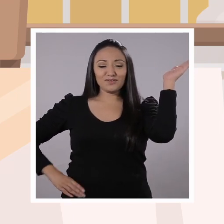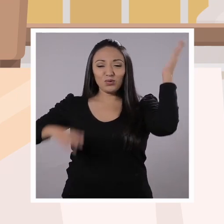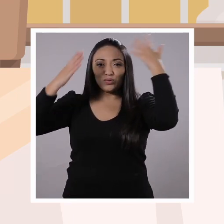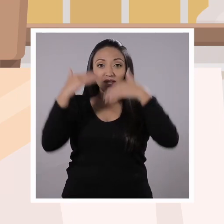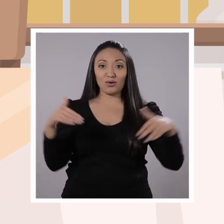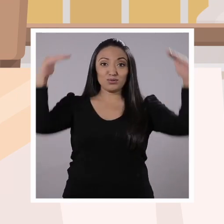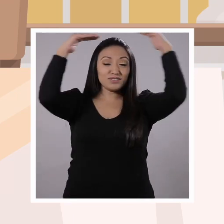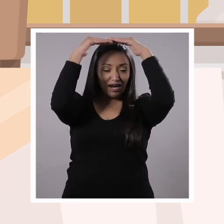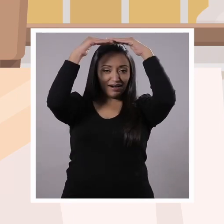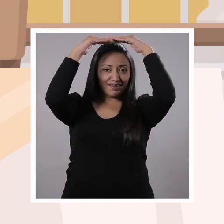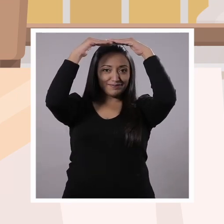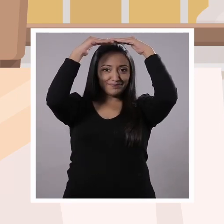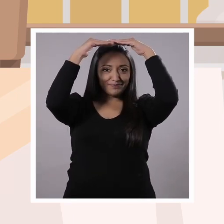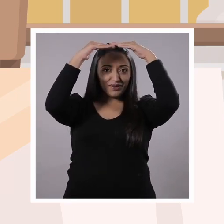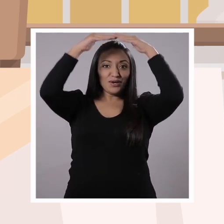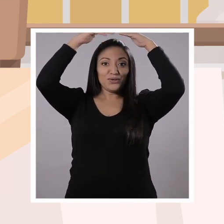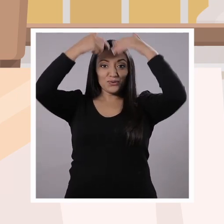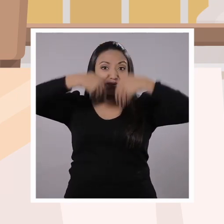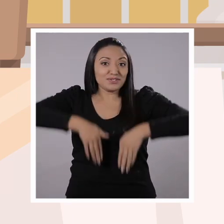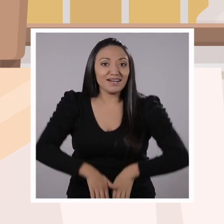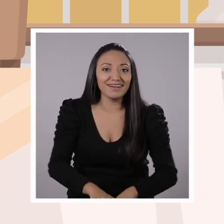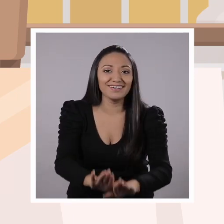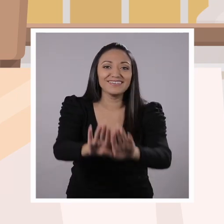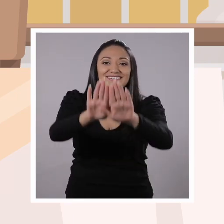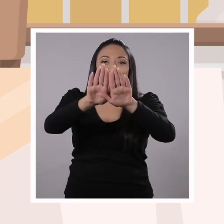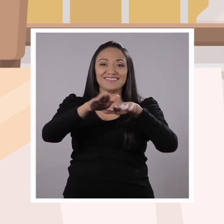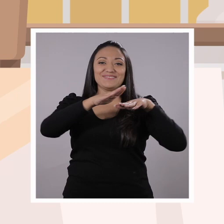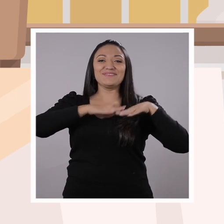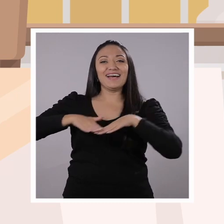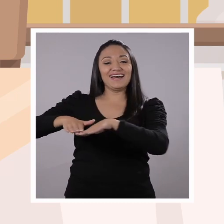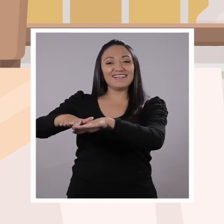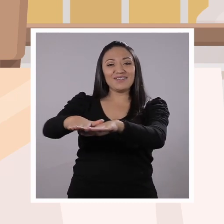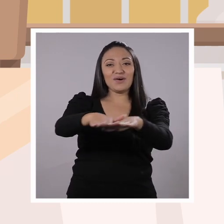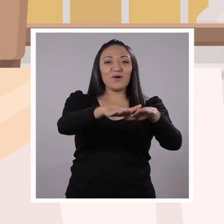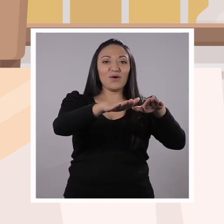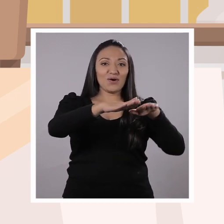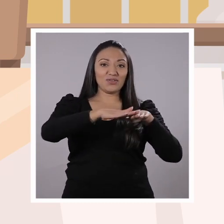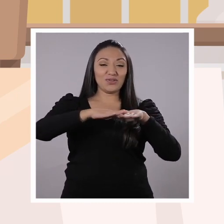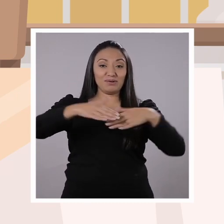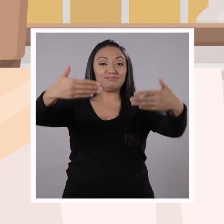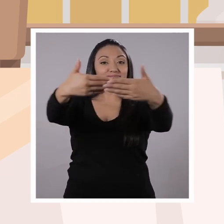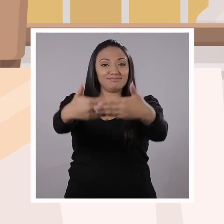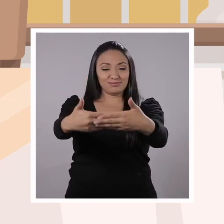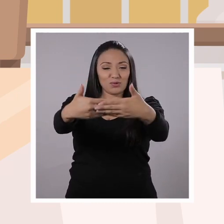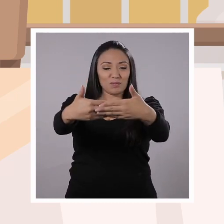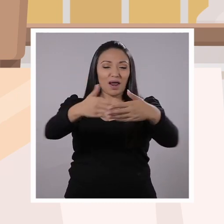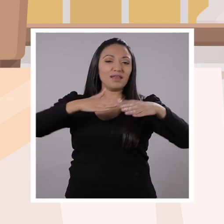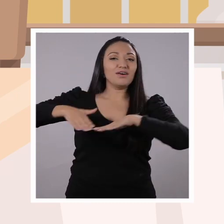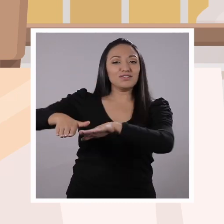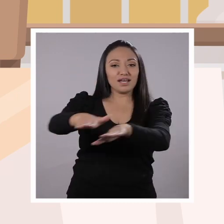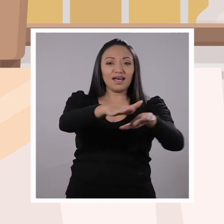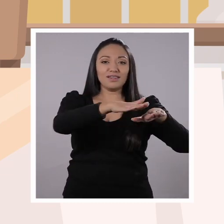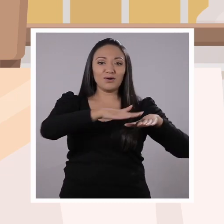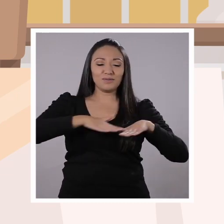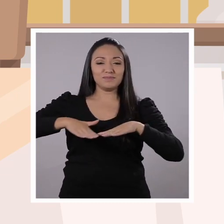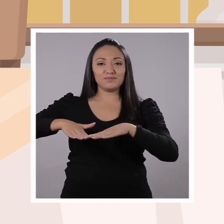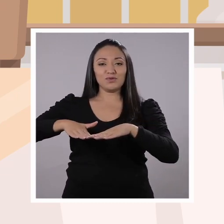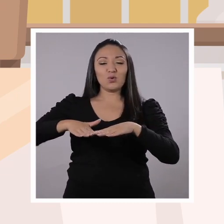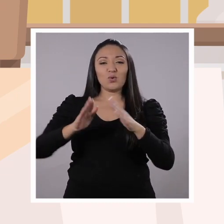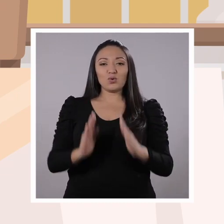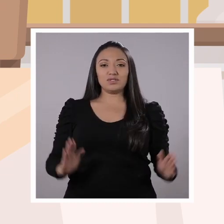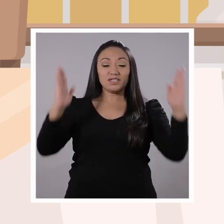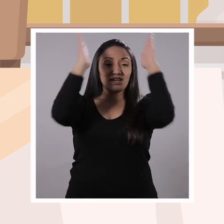taza, una tetera, una cuchara y un cucharón. Un plato